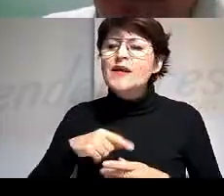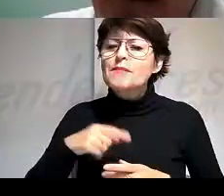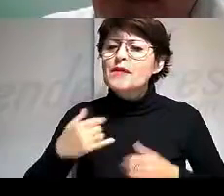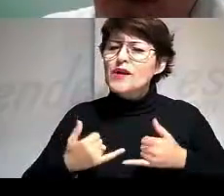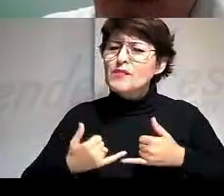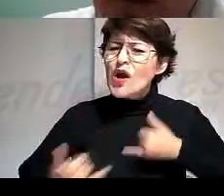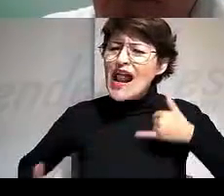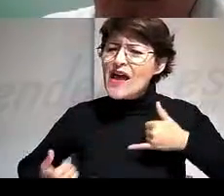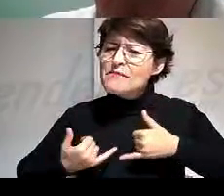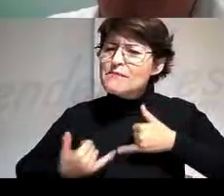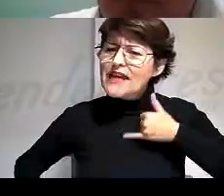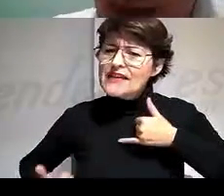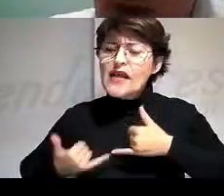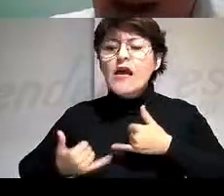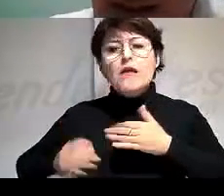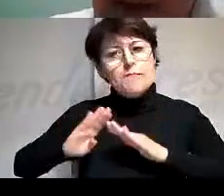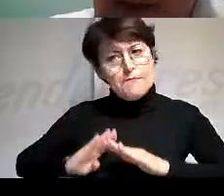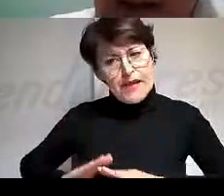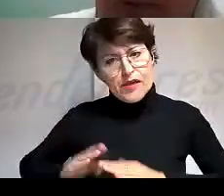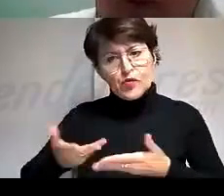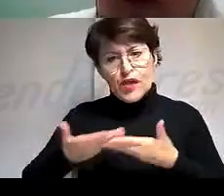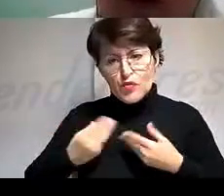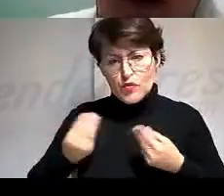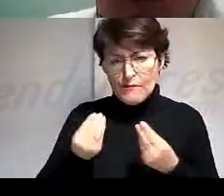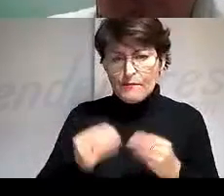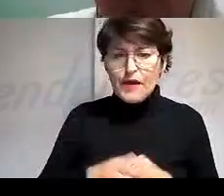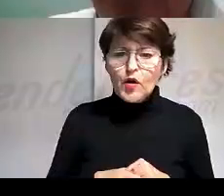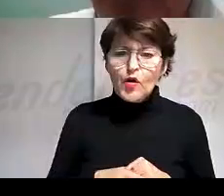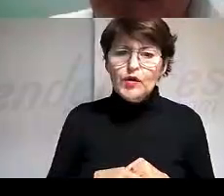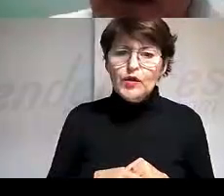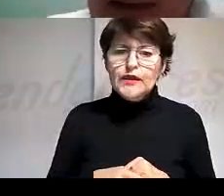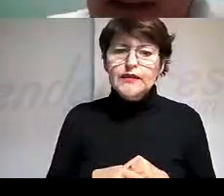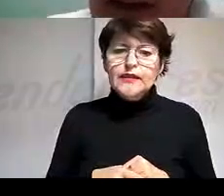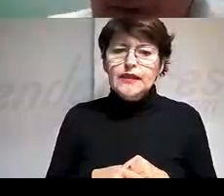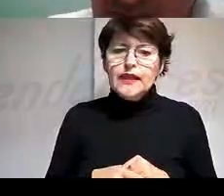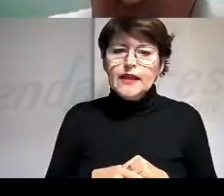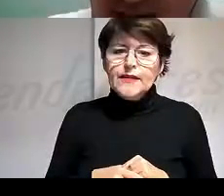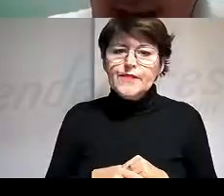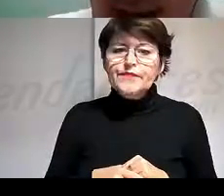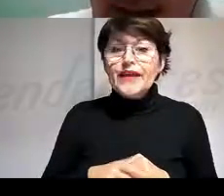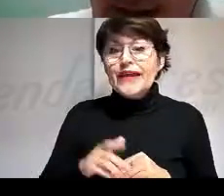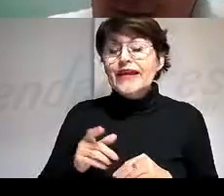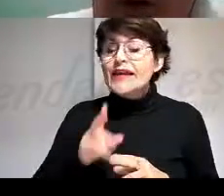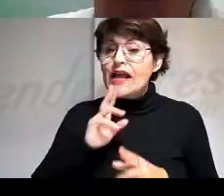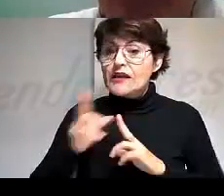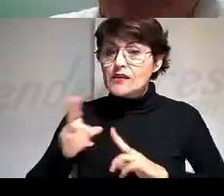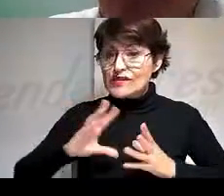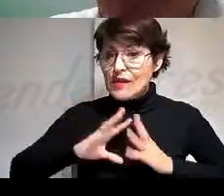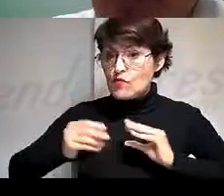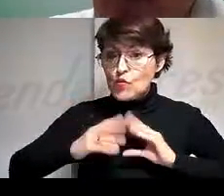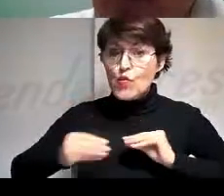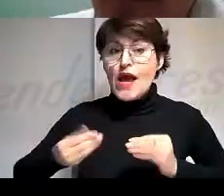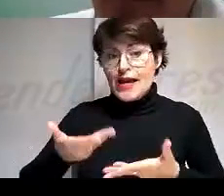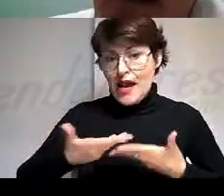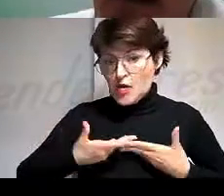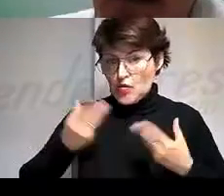optimiza el rendimiento deportivo, mejora la transmisión del impulso nervioso y favorece la respuesta muscular a estímulos. Y